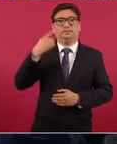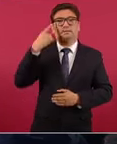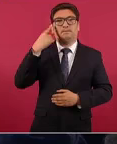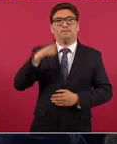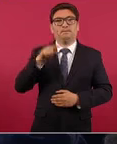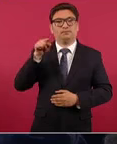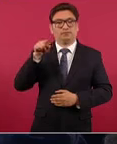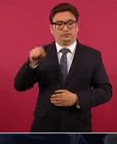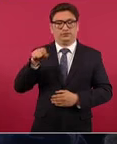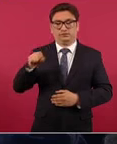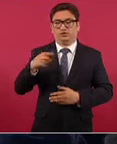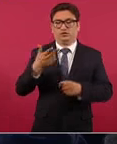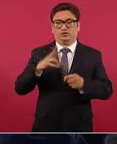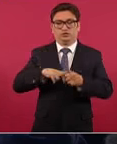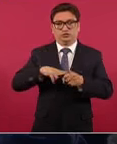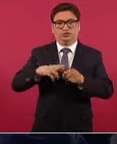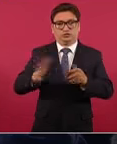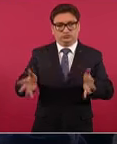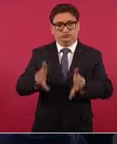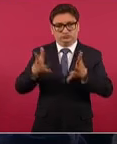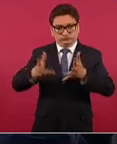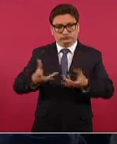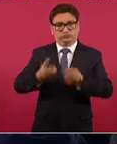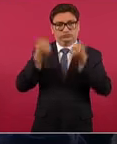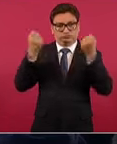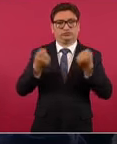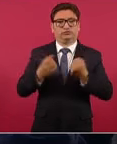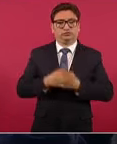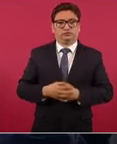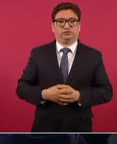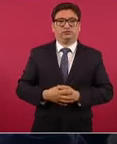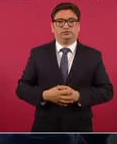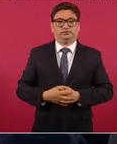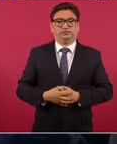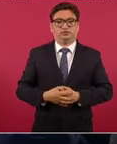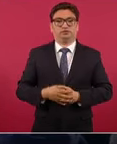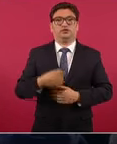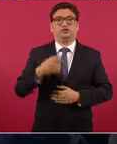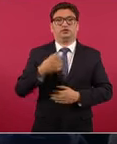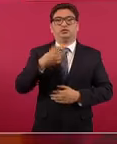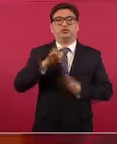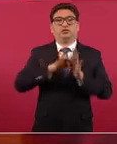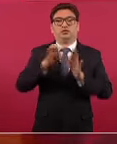esos hospitales que les da más pediatras